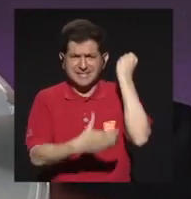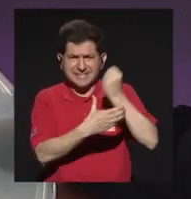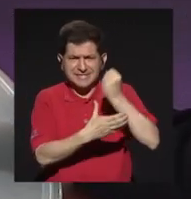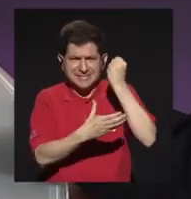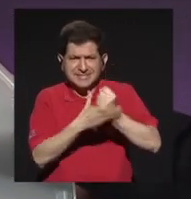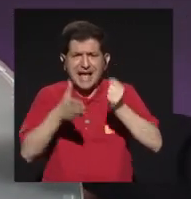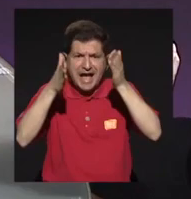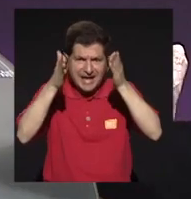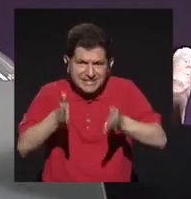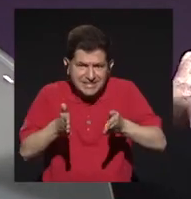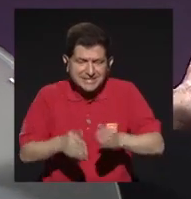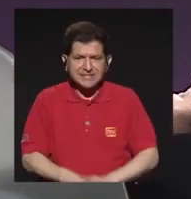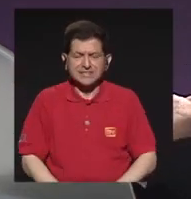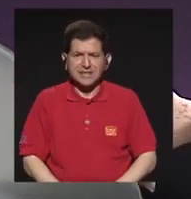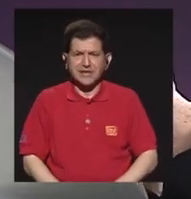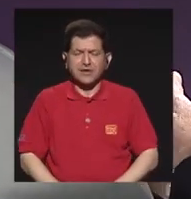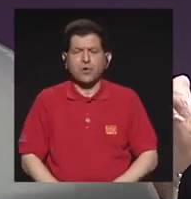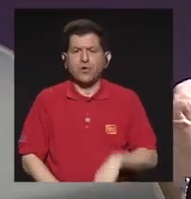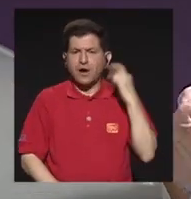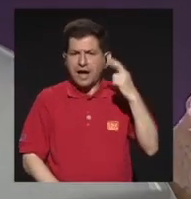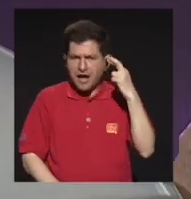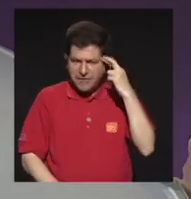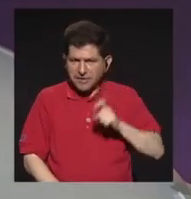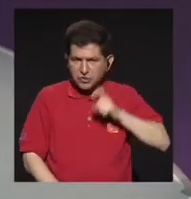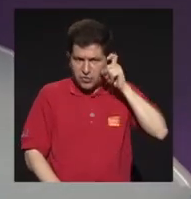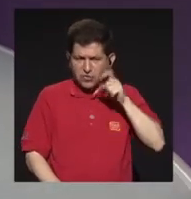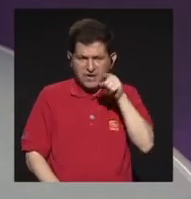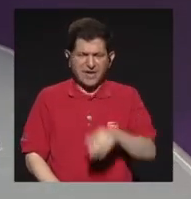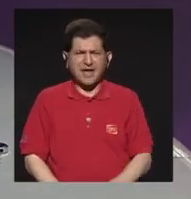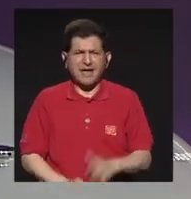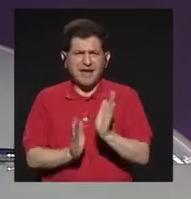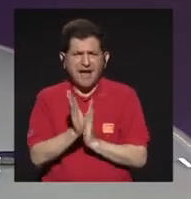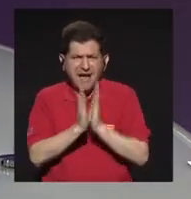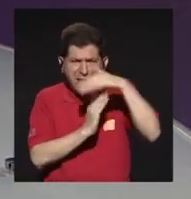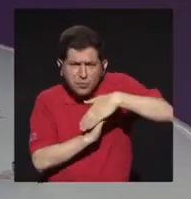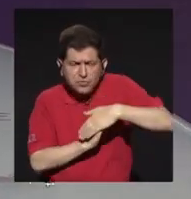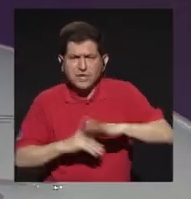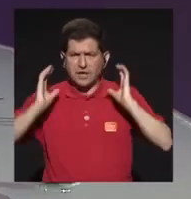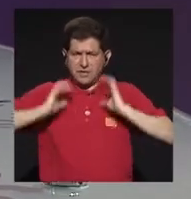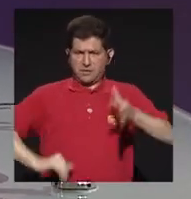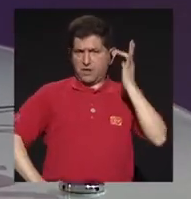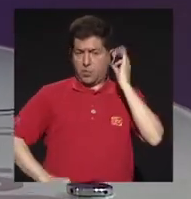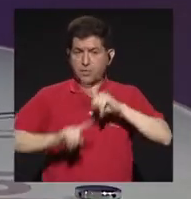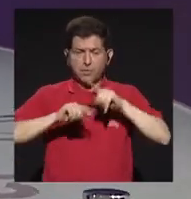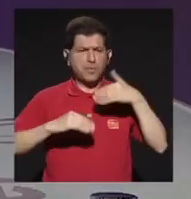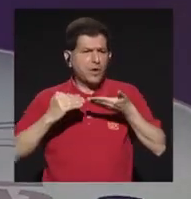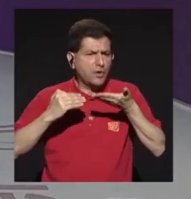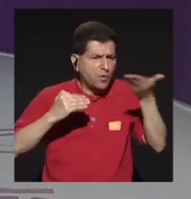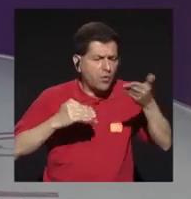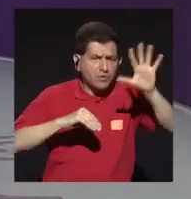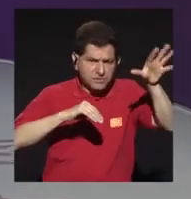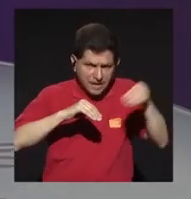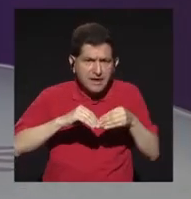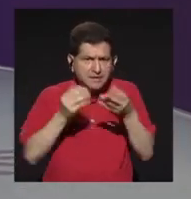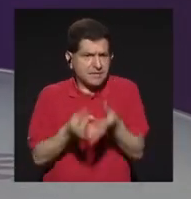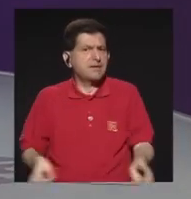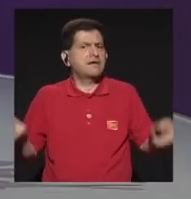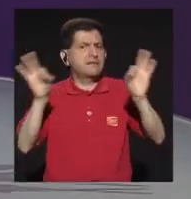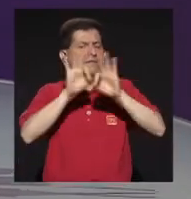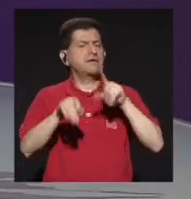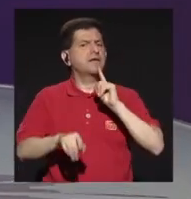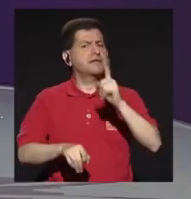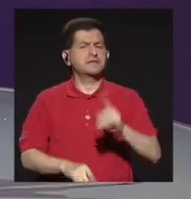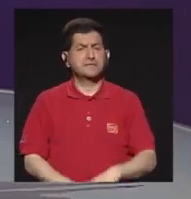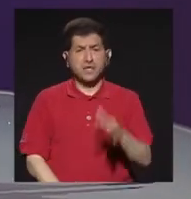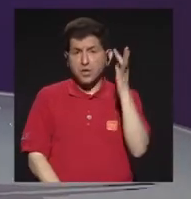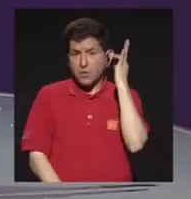sexual un feminicida que depreda va el cuerpo las mujeres pero hay otro elemento que me parece muy importante cuando decían